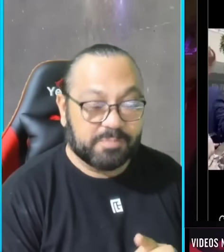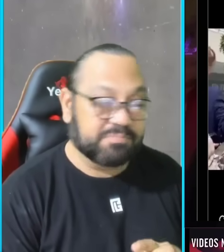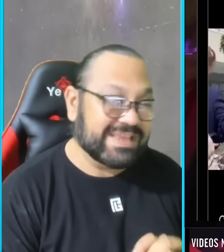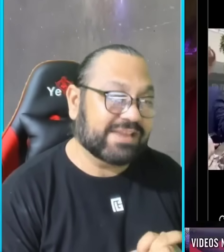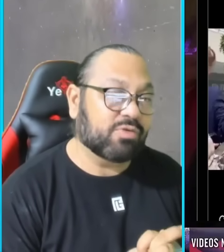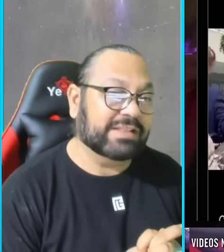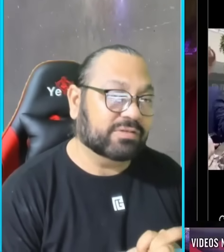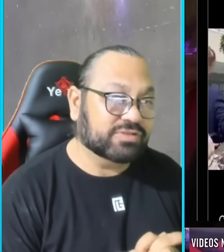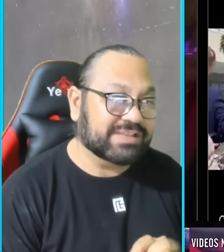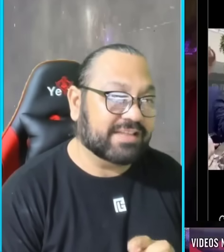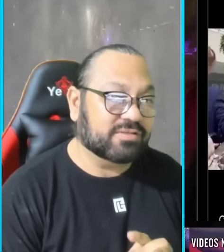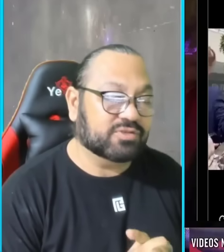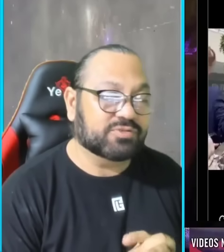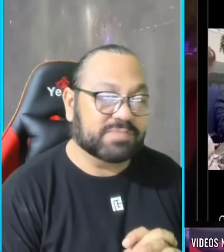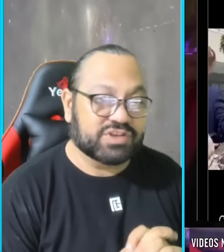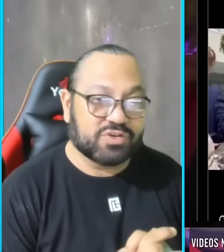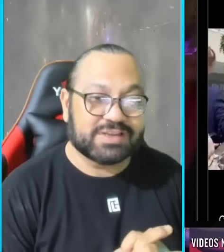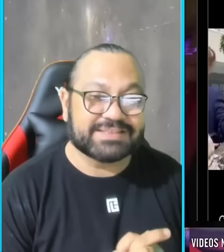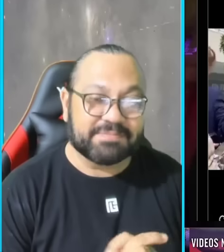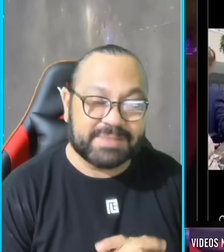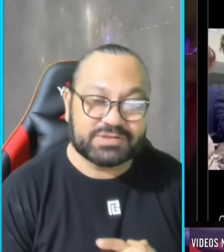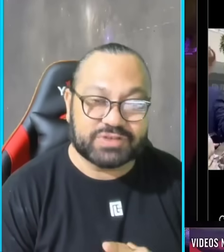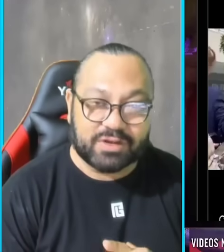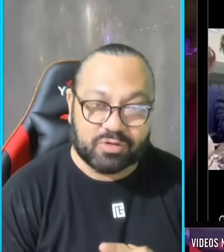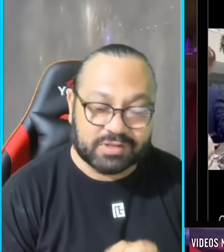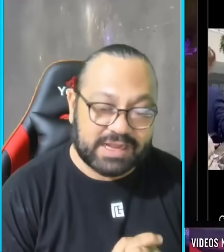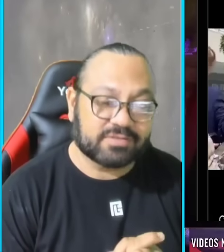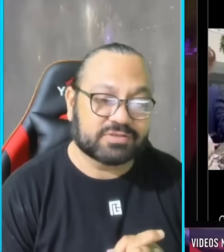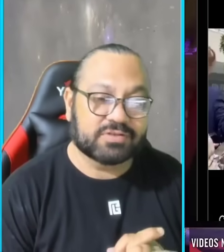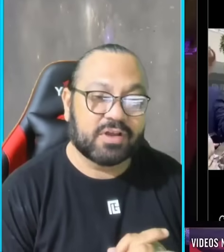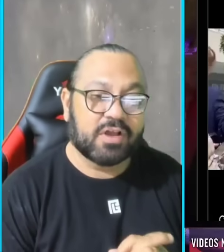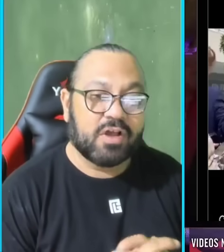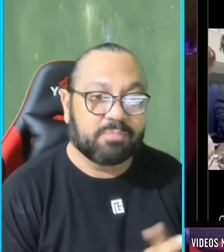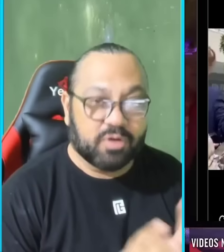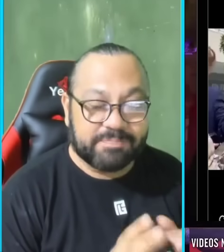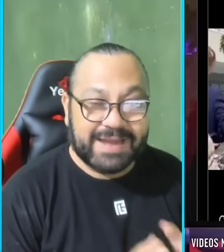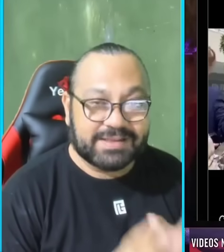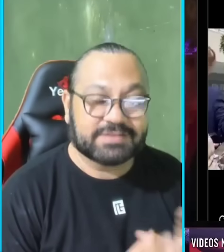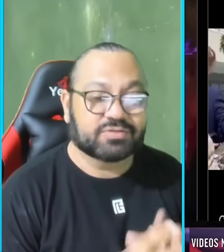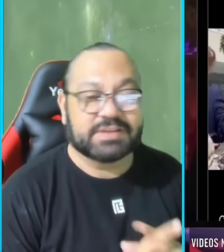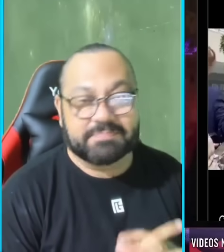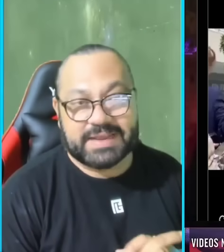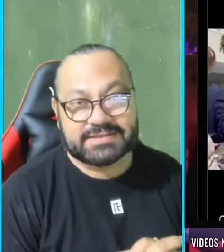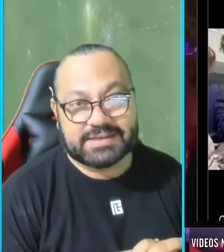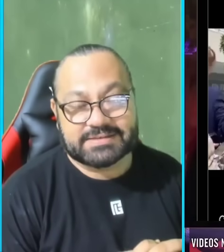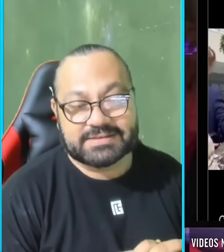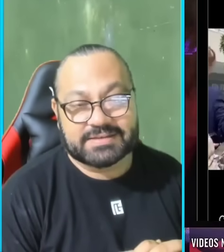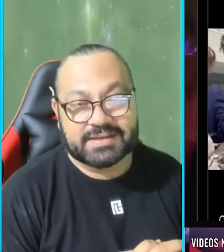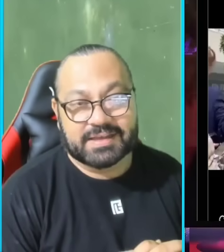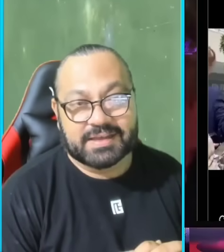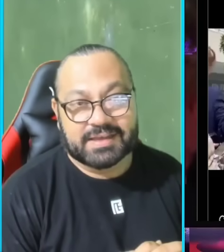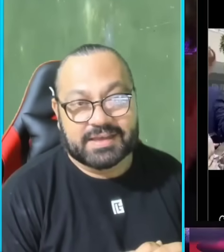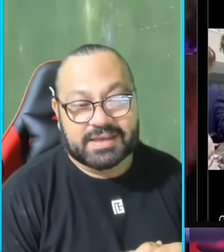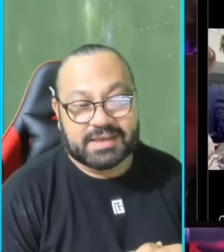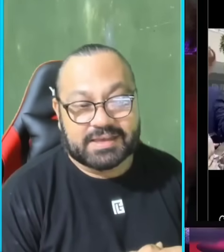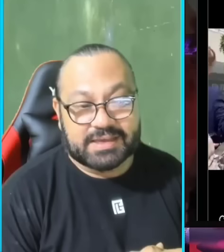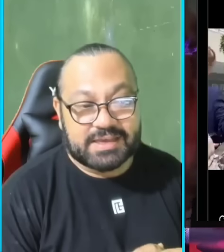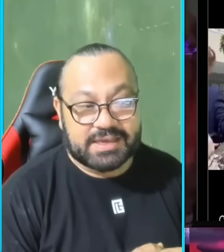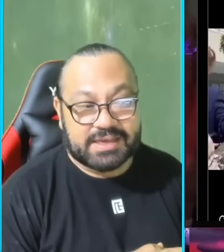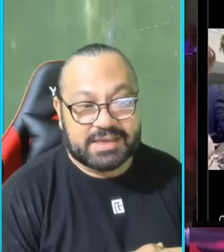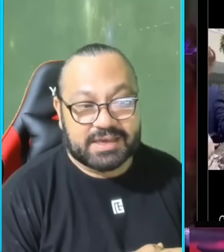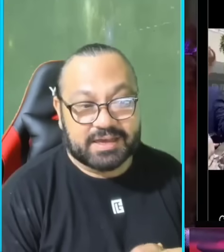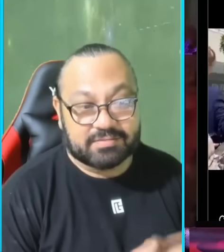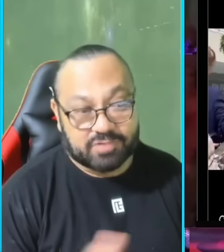Obtuvo 1.400 millones de pesos en contratos por parte de sus empresas